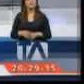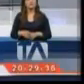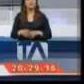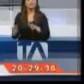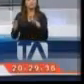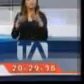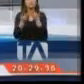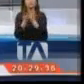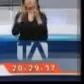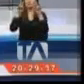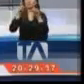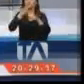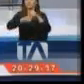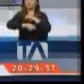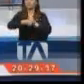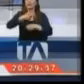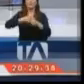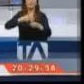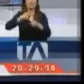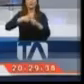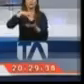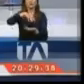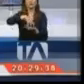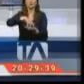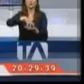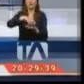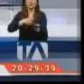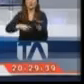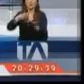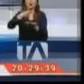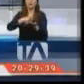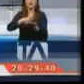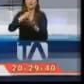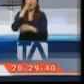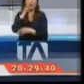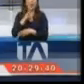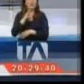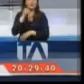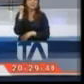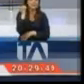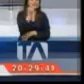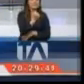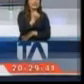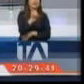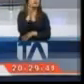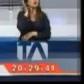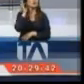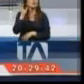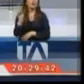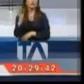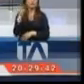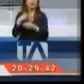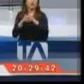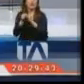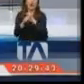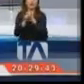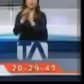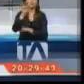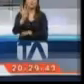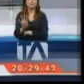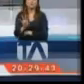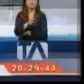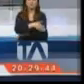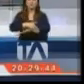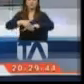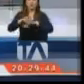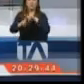Un nuevo caso de femicidio se dio en la provincia del Guayas. Un sujeto asesinó a su esposa frente a su hijo de 4 años en la